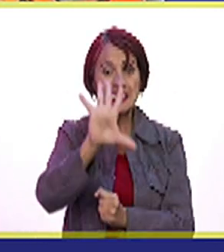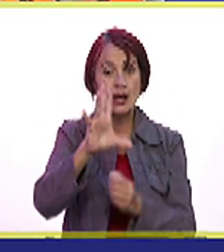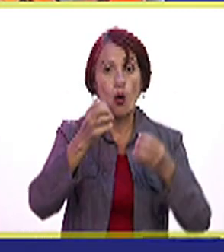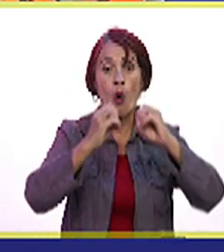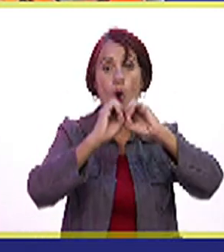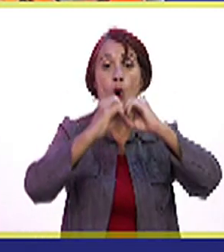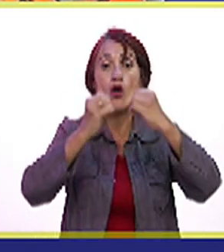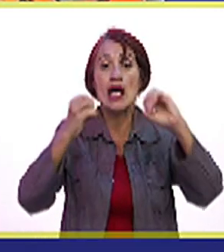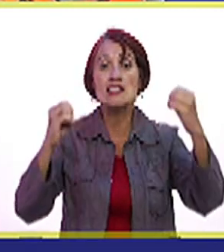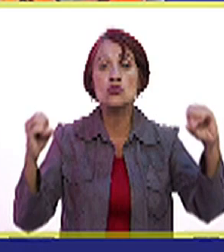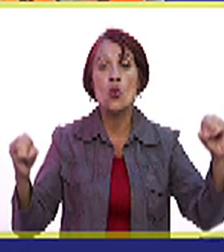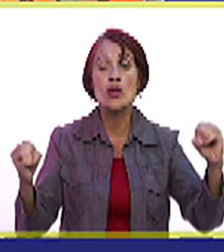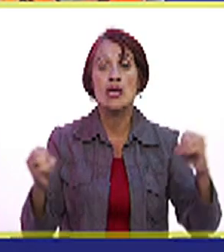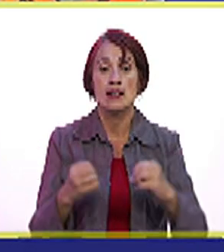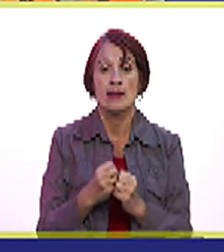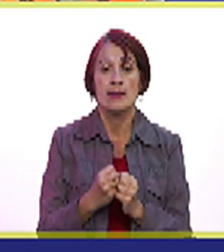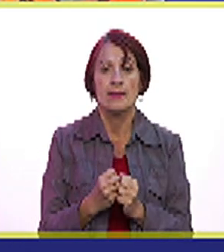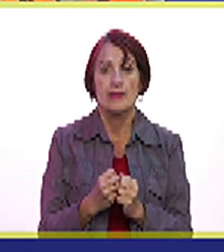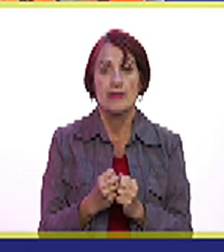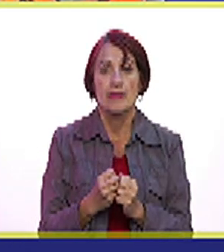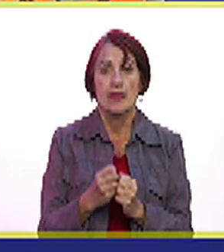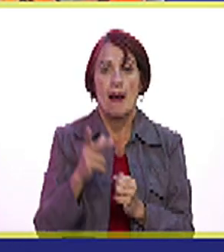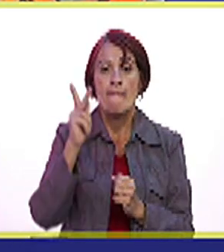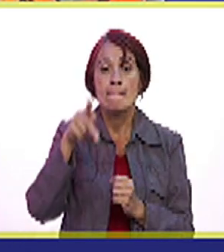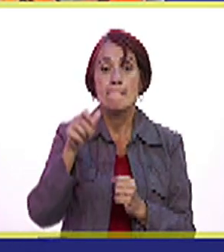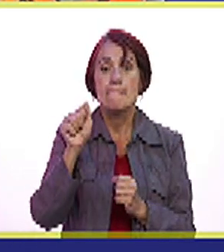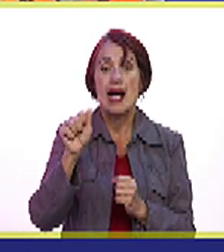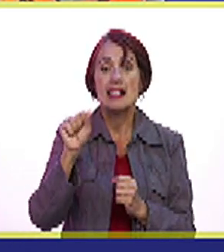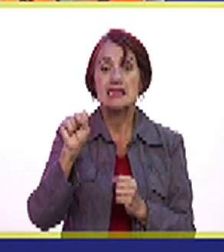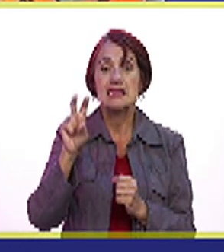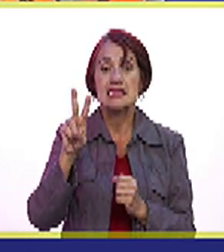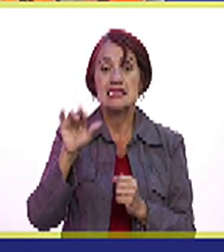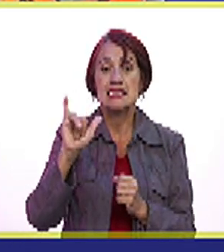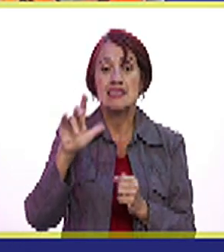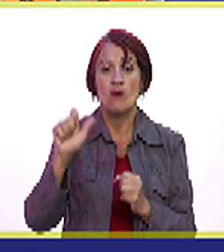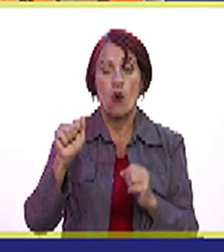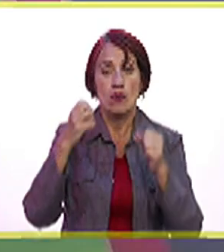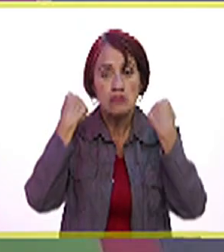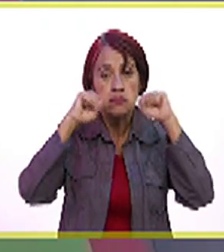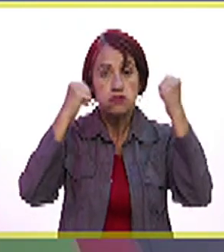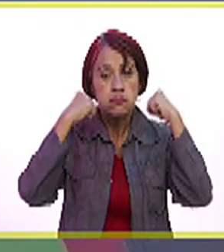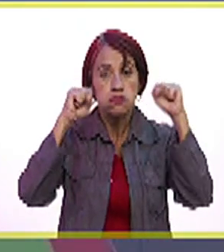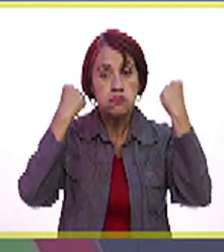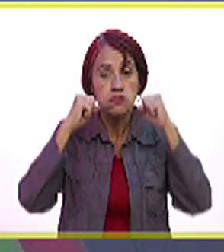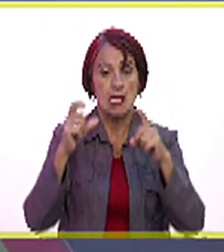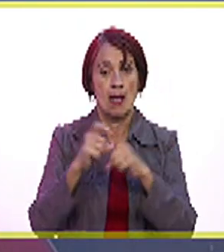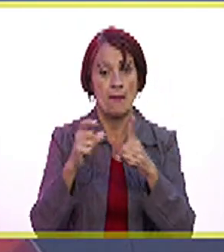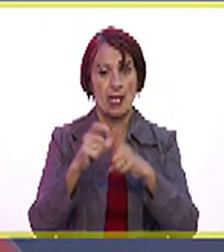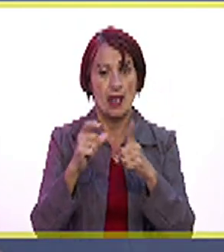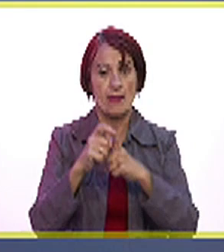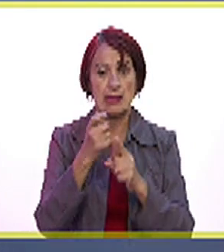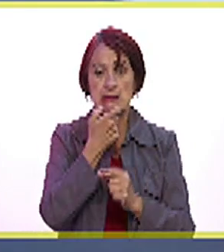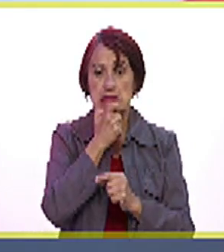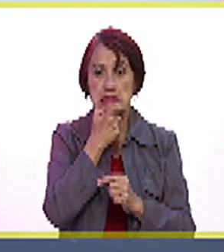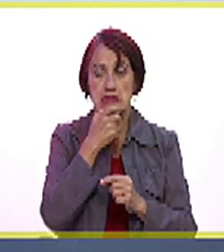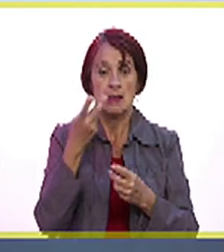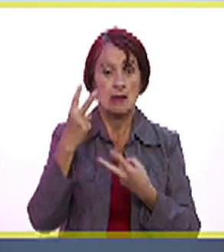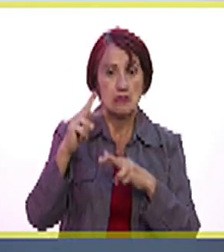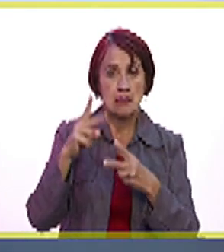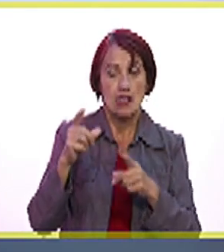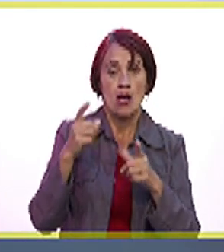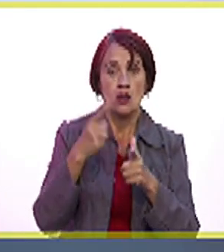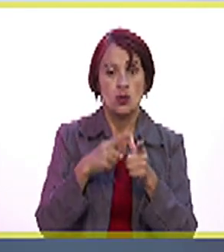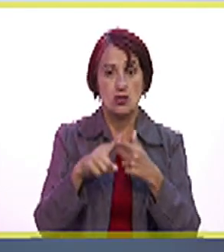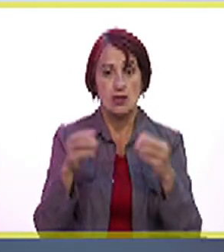en voz pasiva. Recuerden practicar nuestro vocabulario y socializar